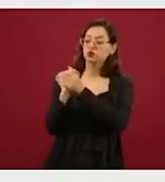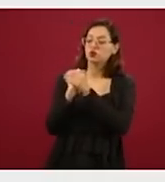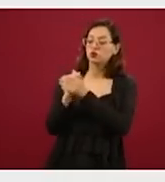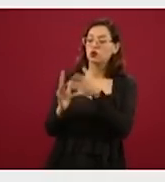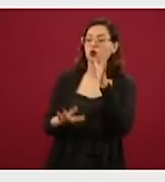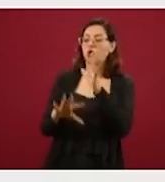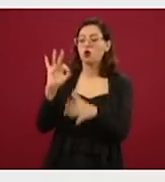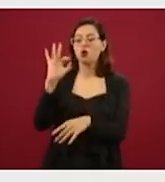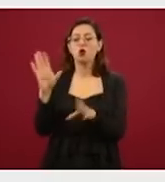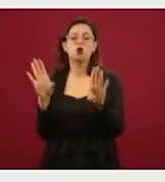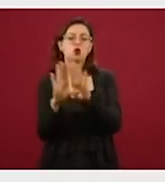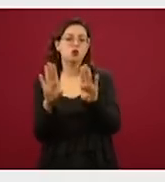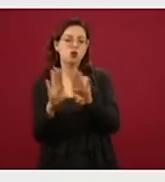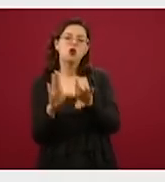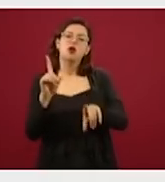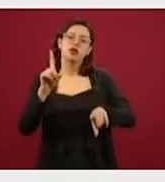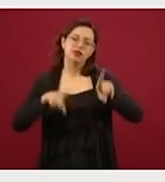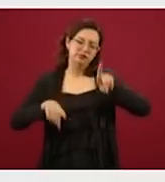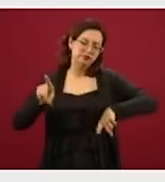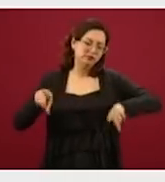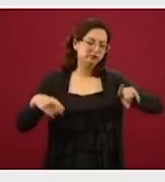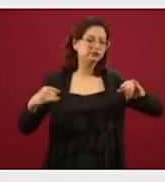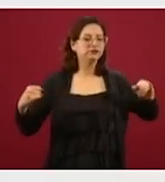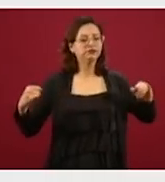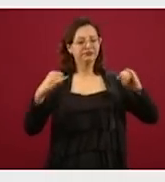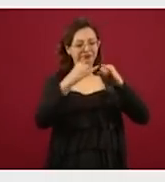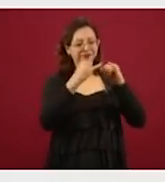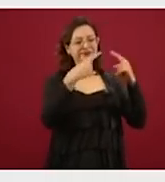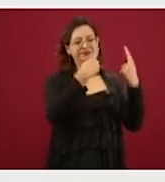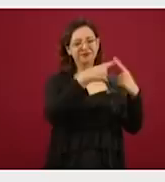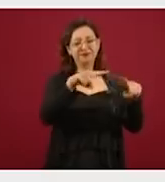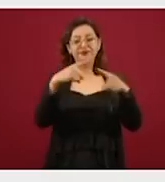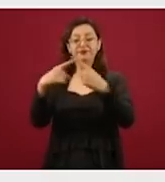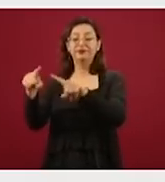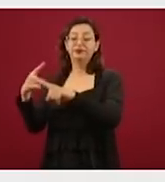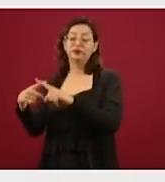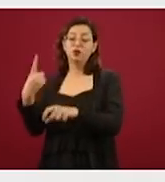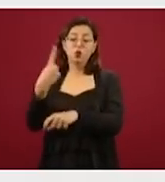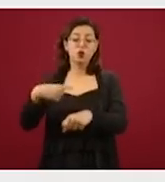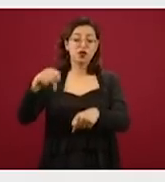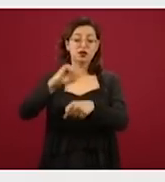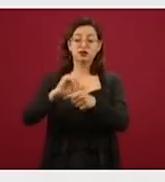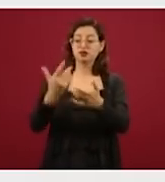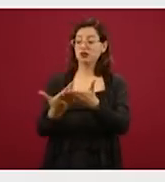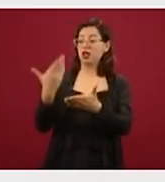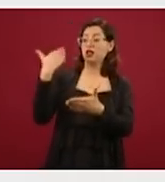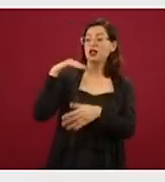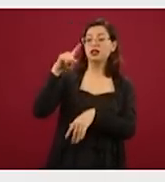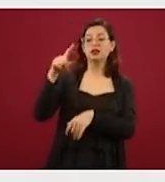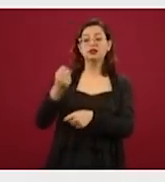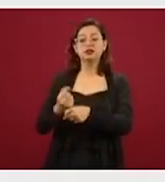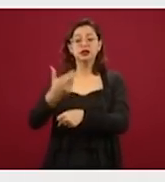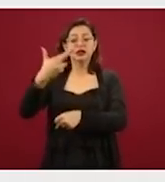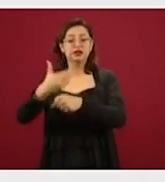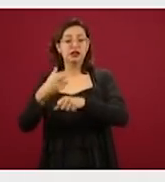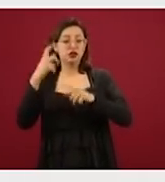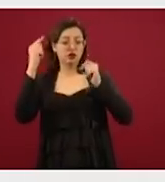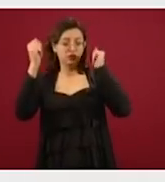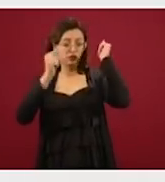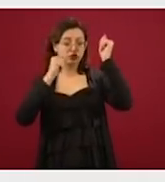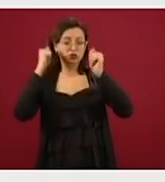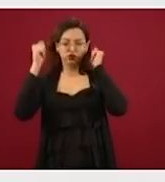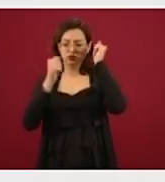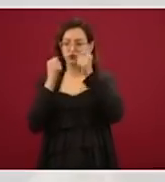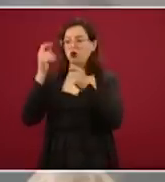va pactando dependencia por dependencia. La semana pasada firmamos un primer convenio con el secretario de Turismo, Miguel Torruco, donde